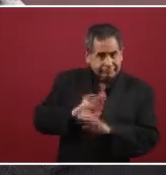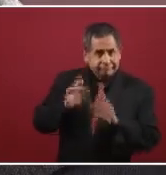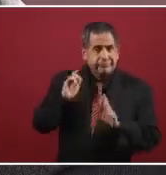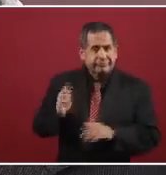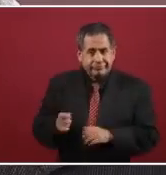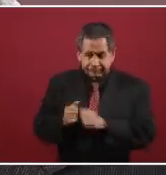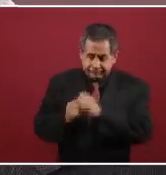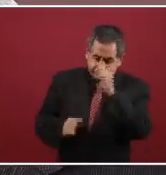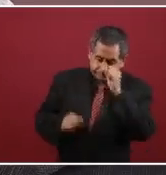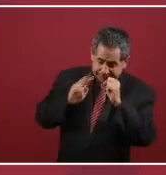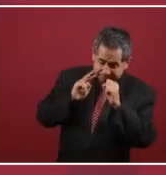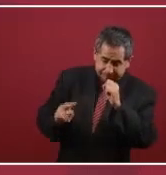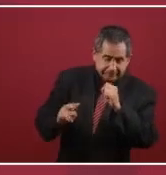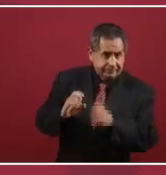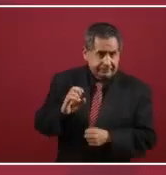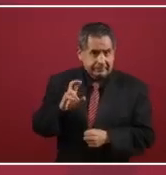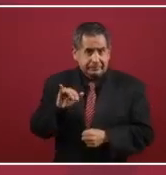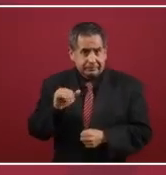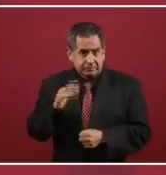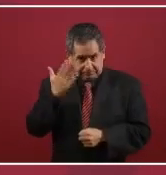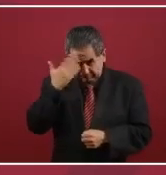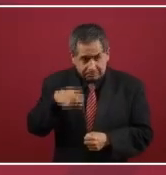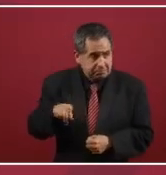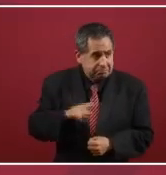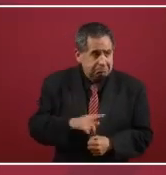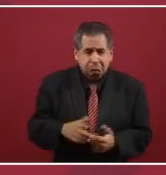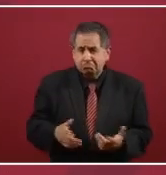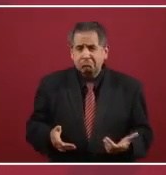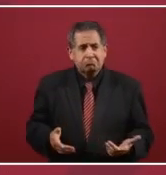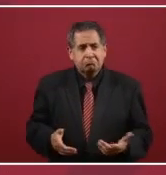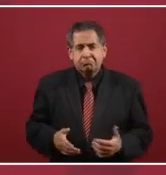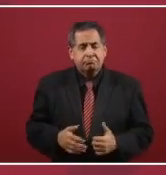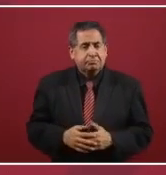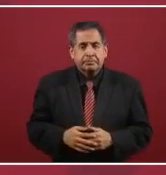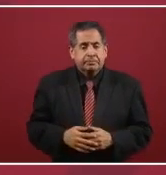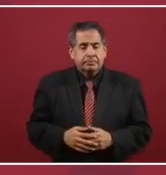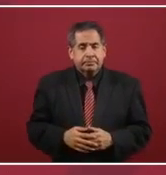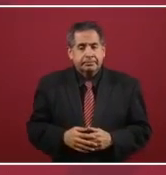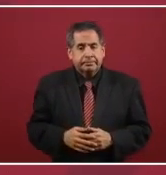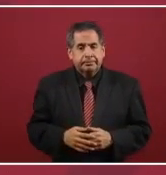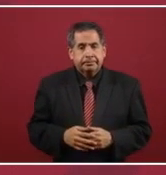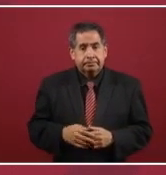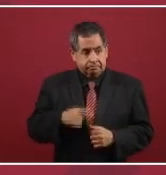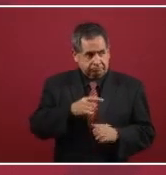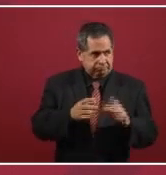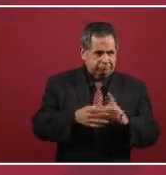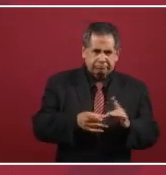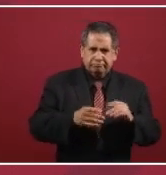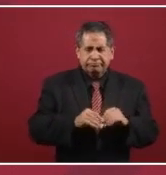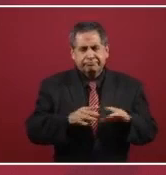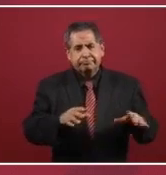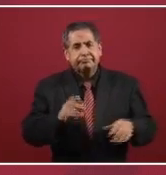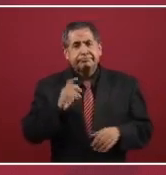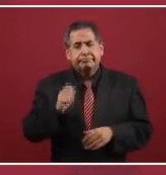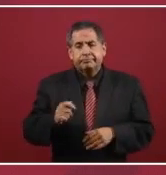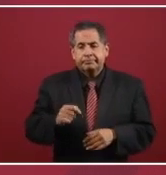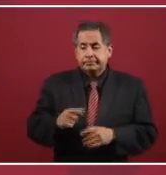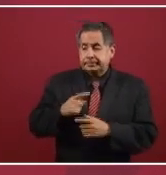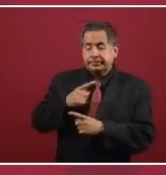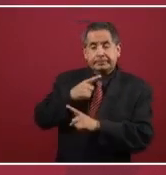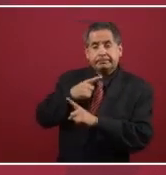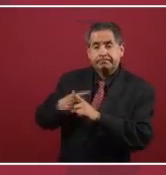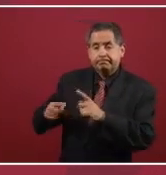La gravedad de la crisis centroamericana. ¿Se habla acaso de que la mitad de los